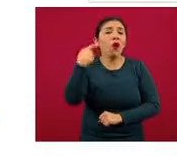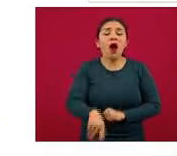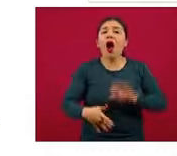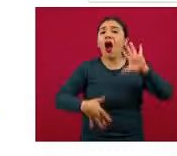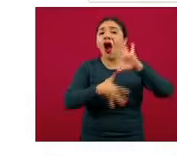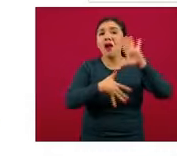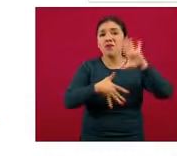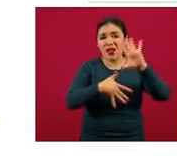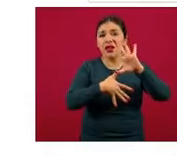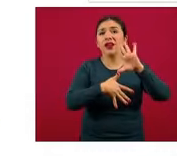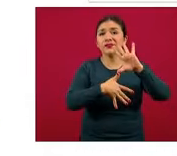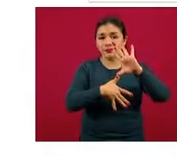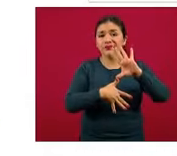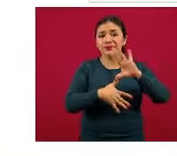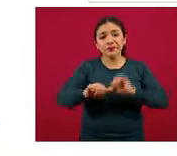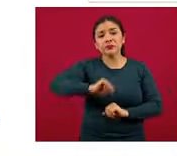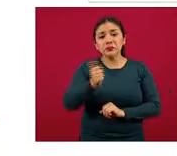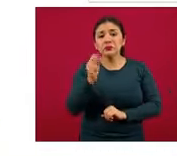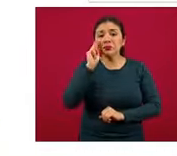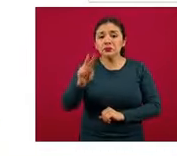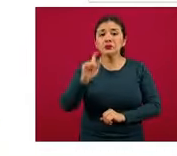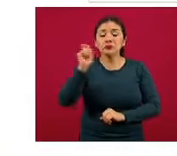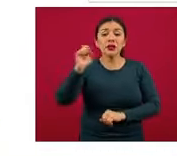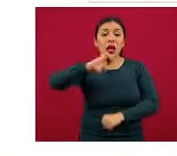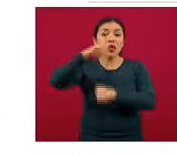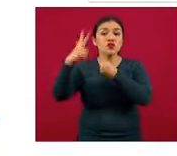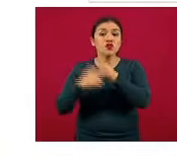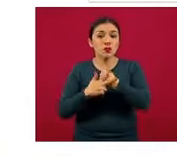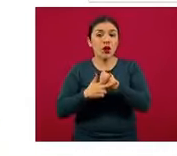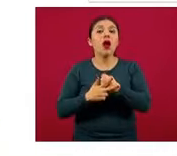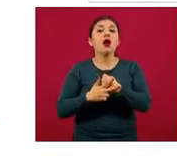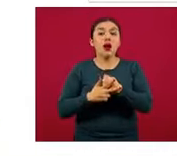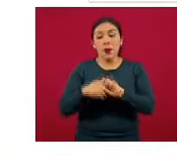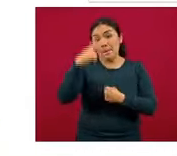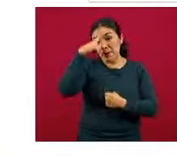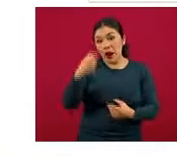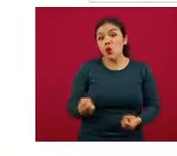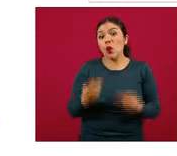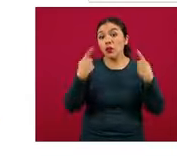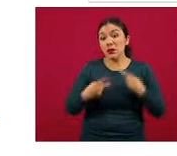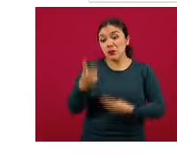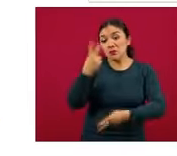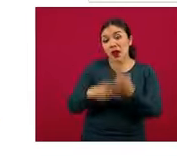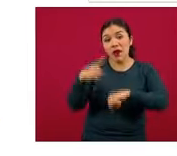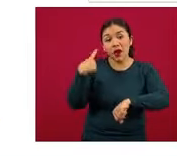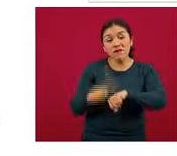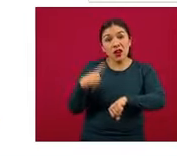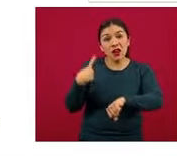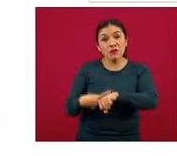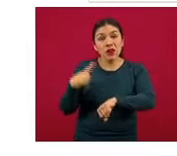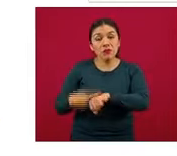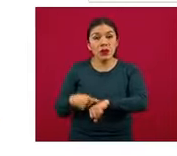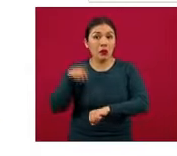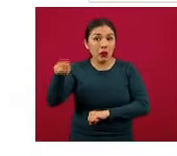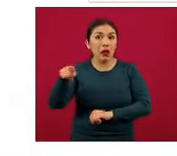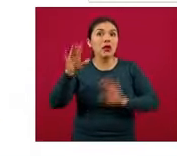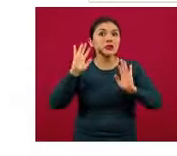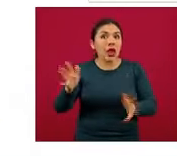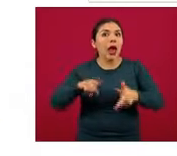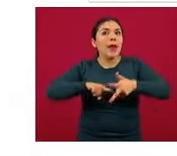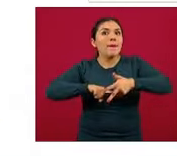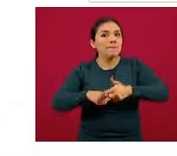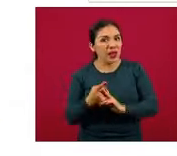las Américas, y vemos cómo la región de Europa, en materia de casos de personas que enferman, ha empezado